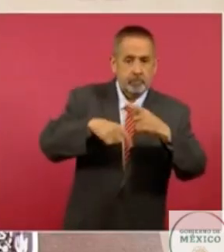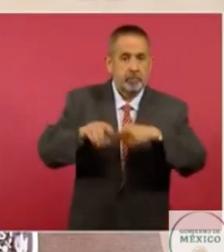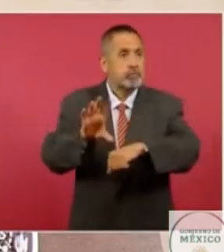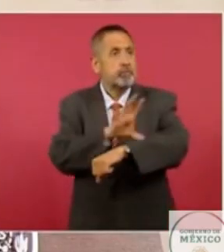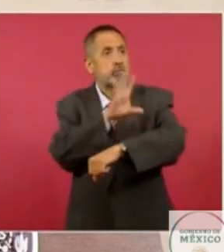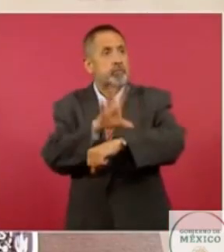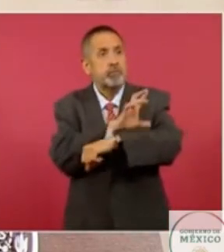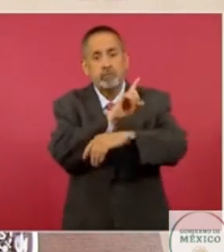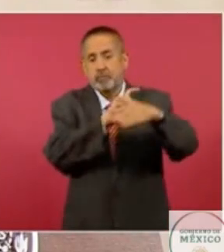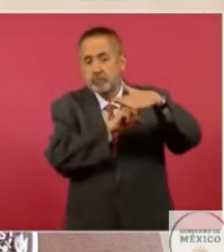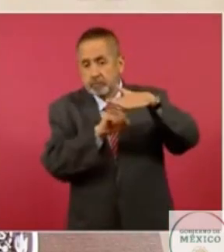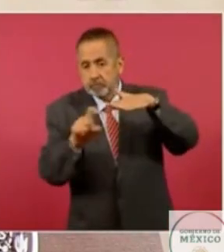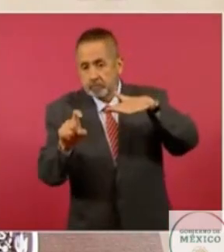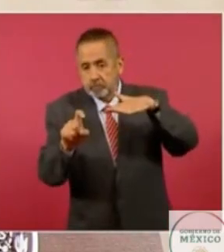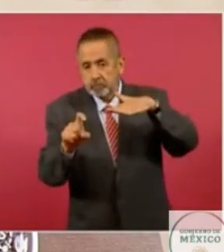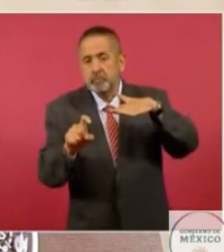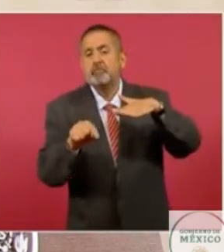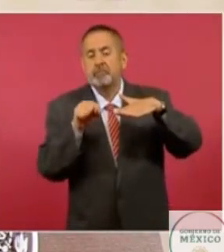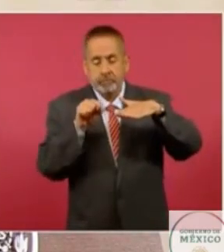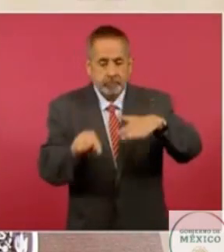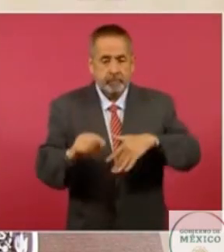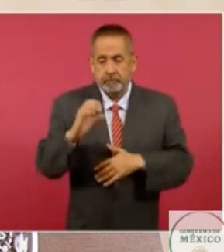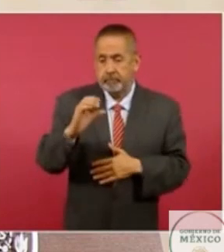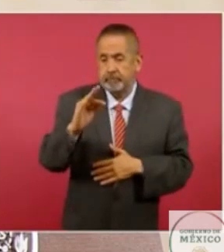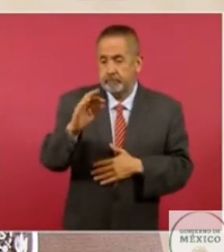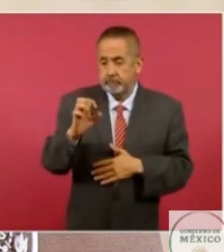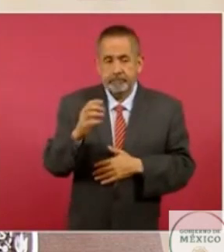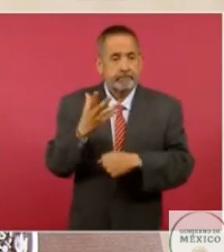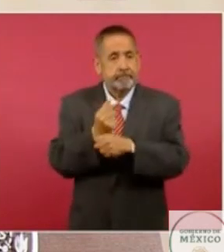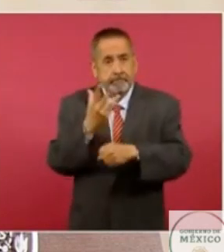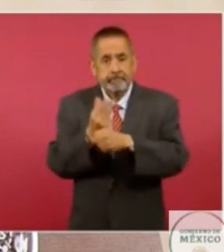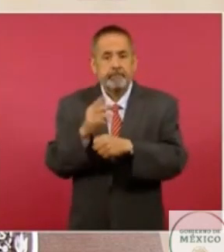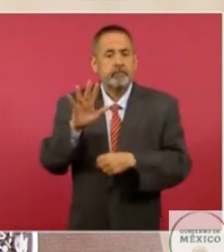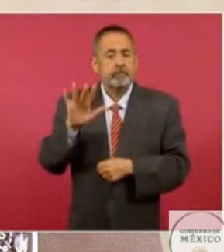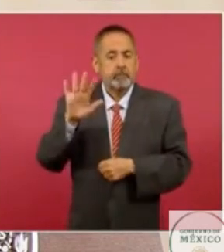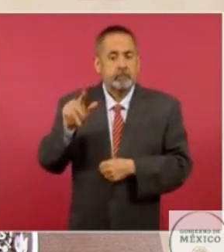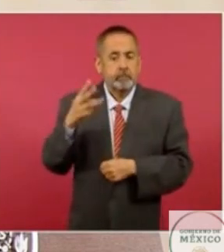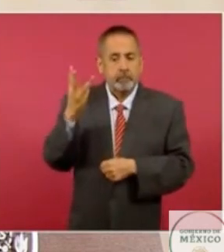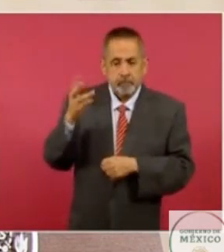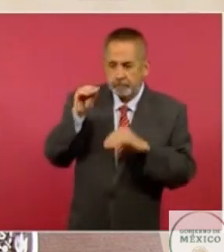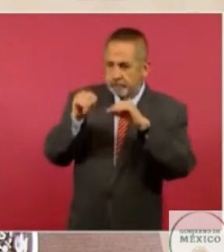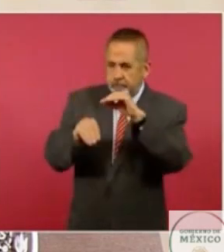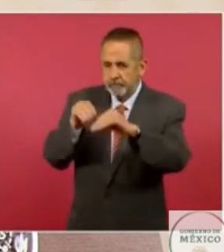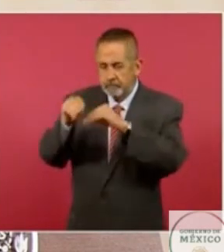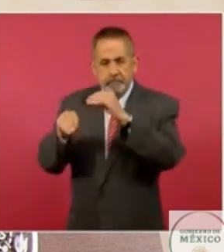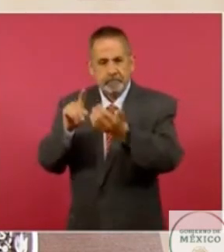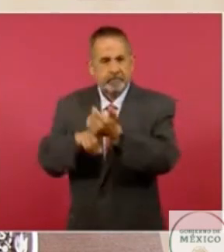nacional. La CFE realiza 53 obras en alta tensión,